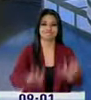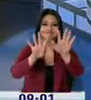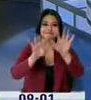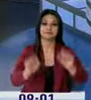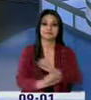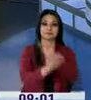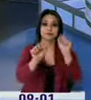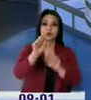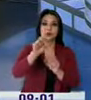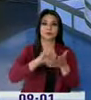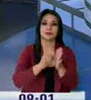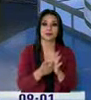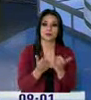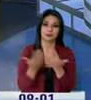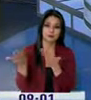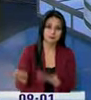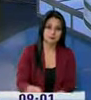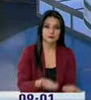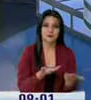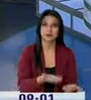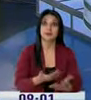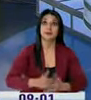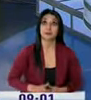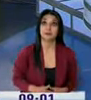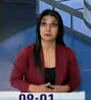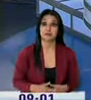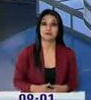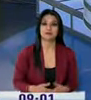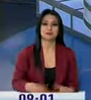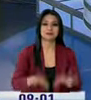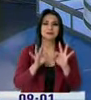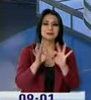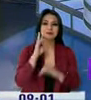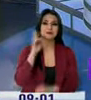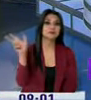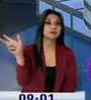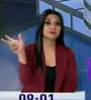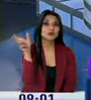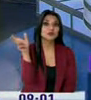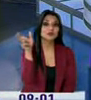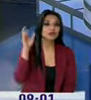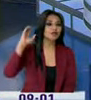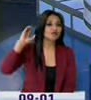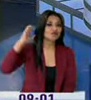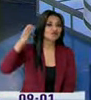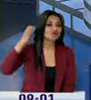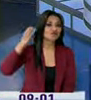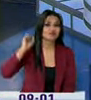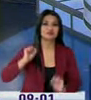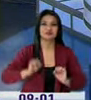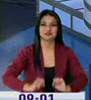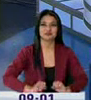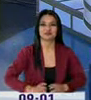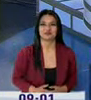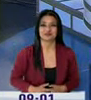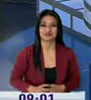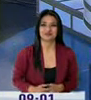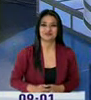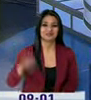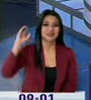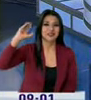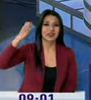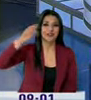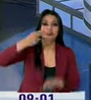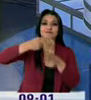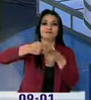9:01 en la mañana, es tiempo de dar la bienvenida, queridos vecinos, ya nos amplifican en las ondas hercianas de la radio, de Radio